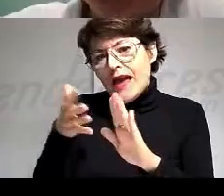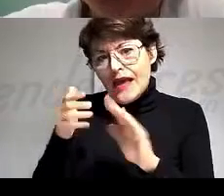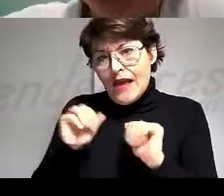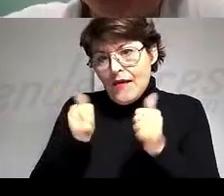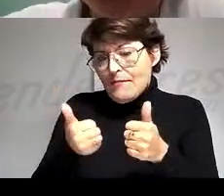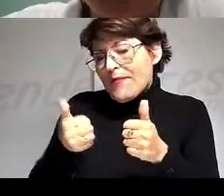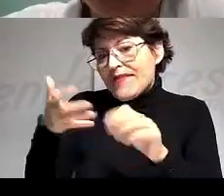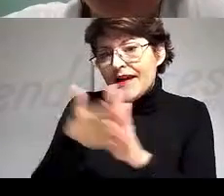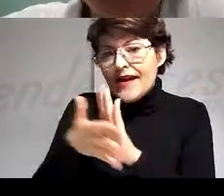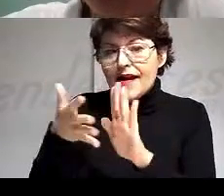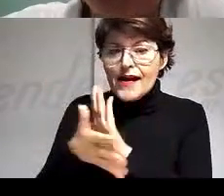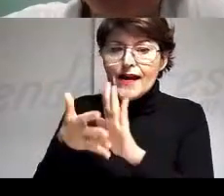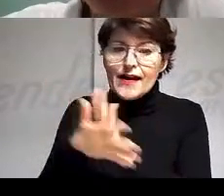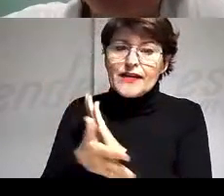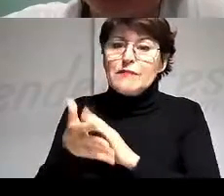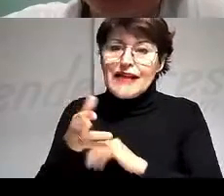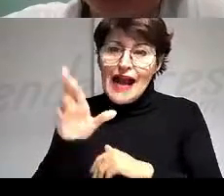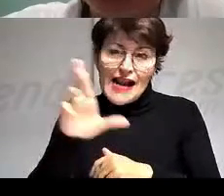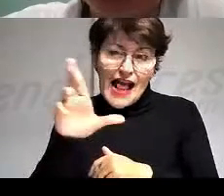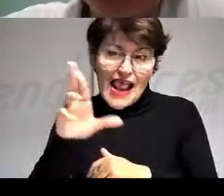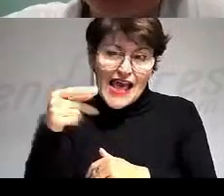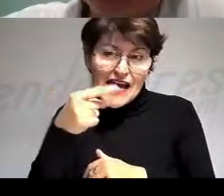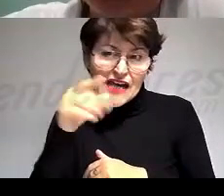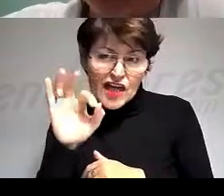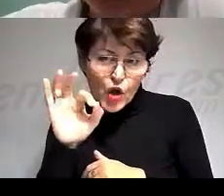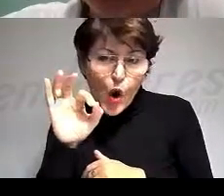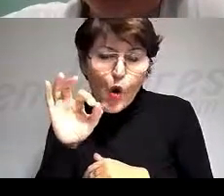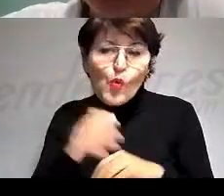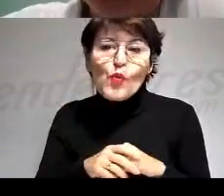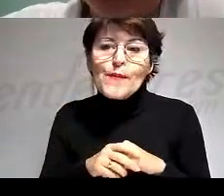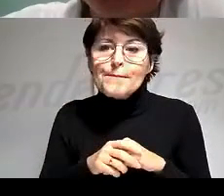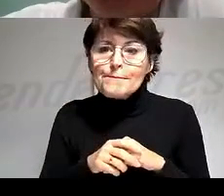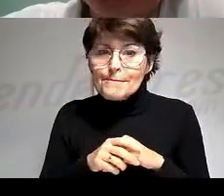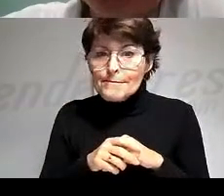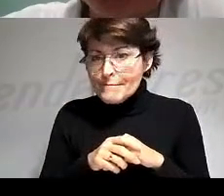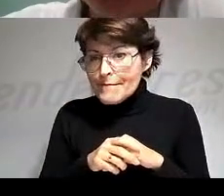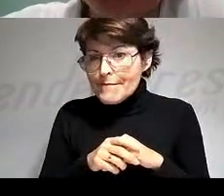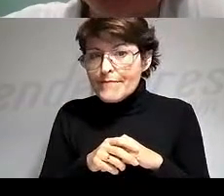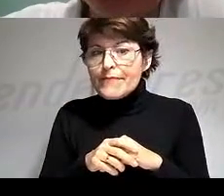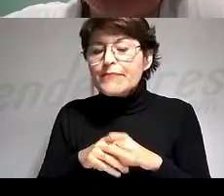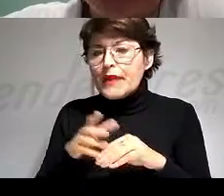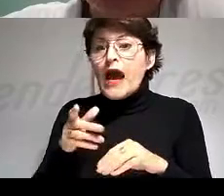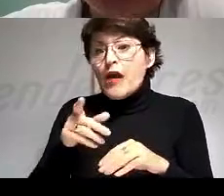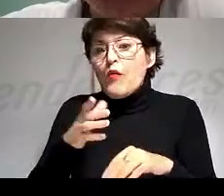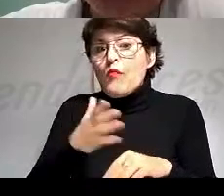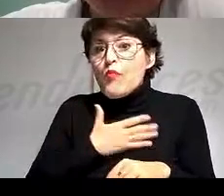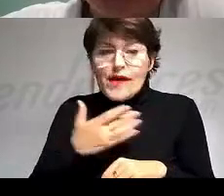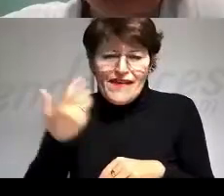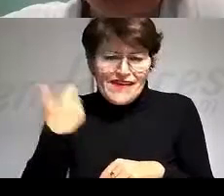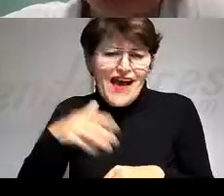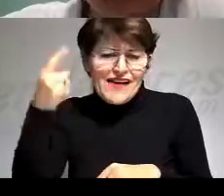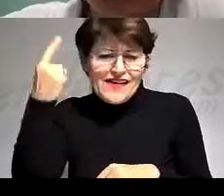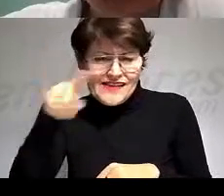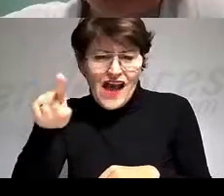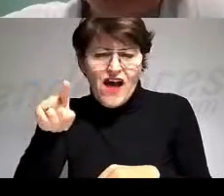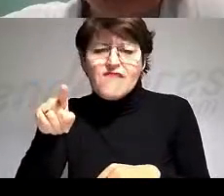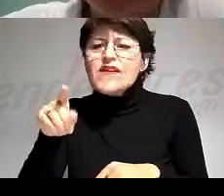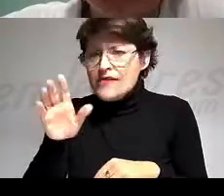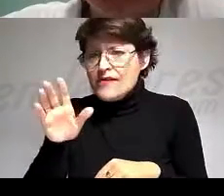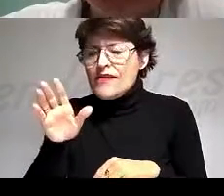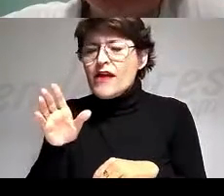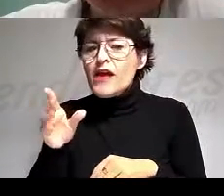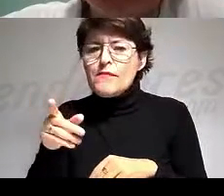hacer un recordatorio a los que sí que los conocéis, pero seguro que os quedáis con información extra esta vez. Y ya luego pasamos a los